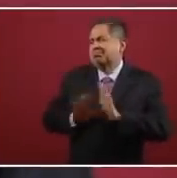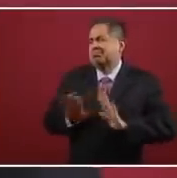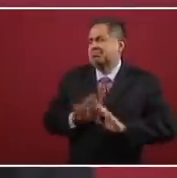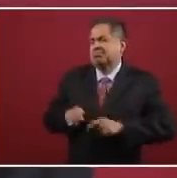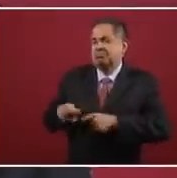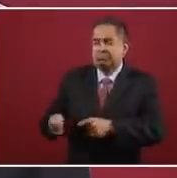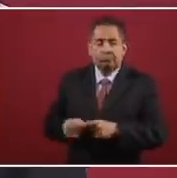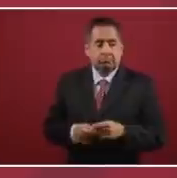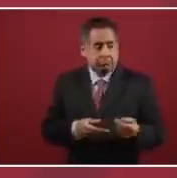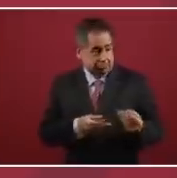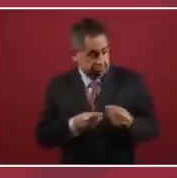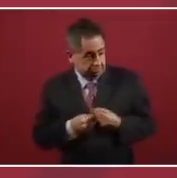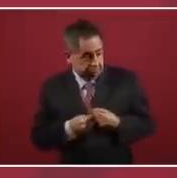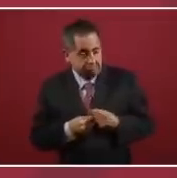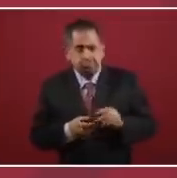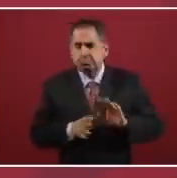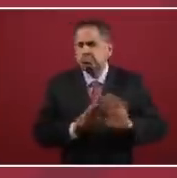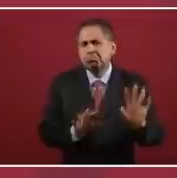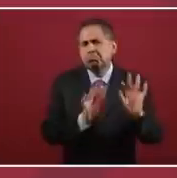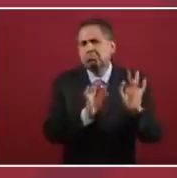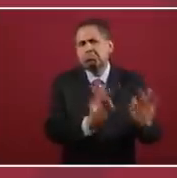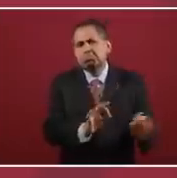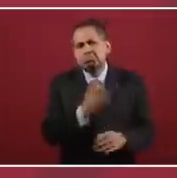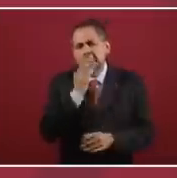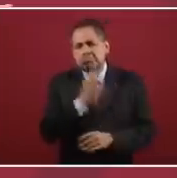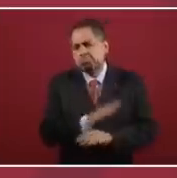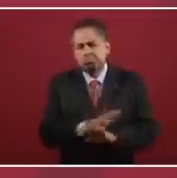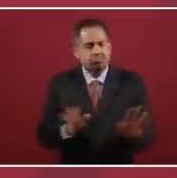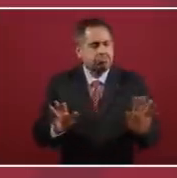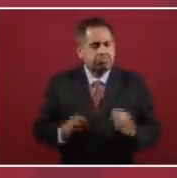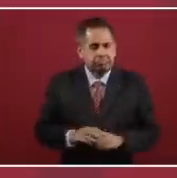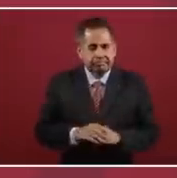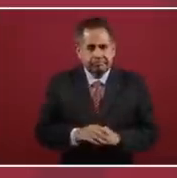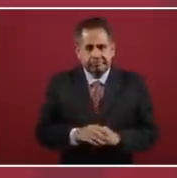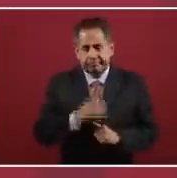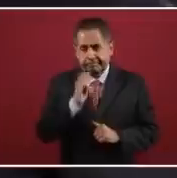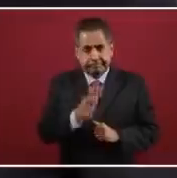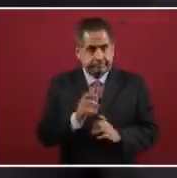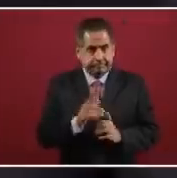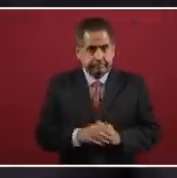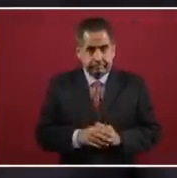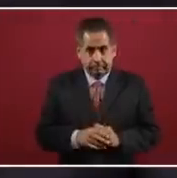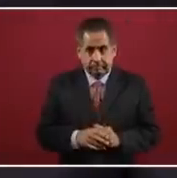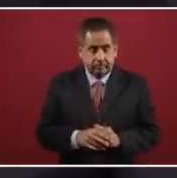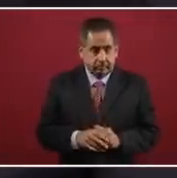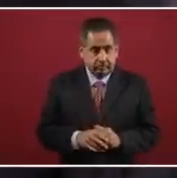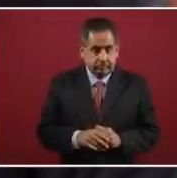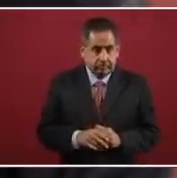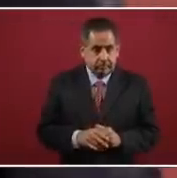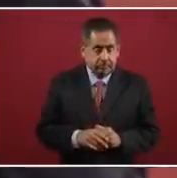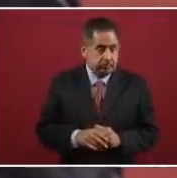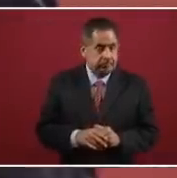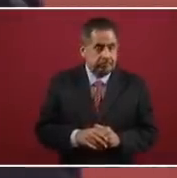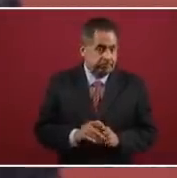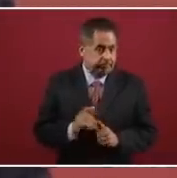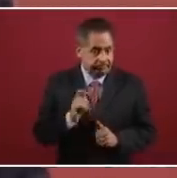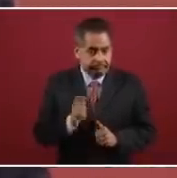Y esto no afecta en nada porque realmente fue